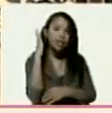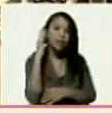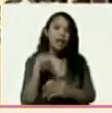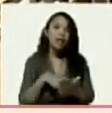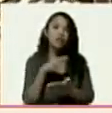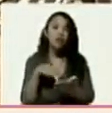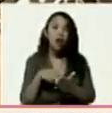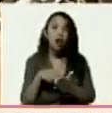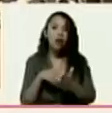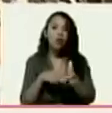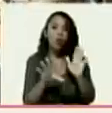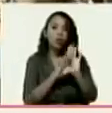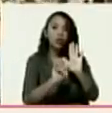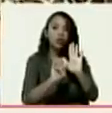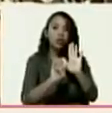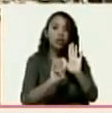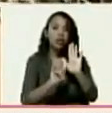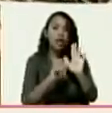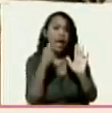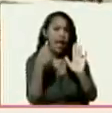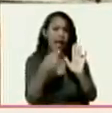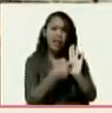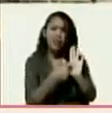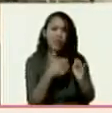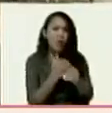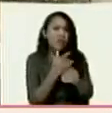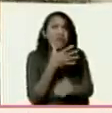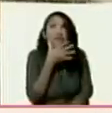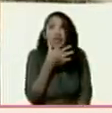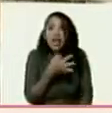Constituyente. Eso es sencillito.